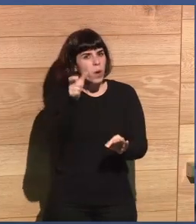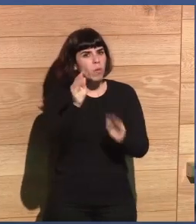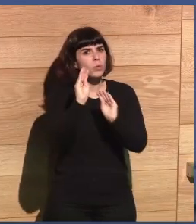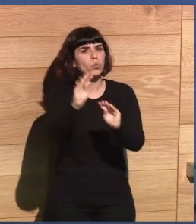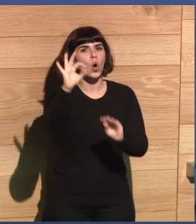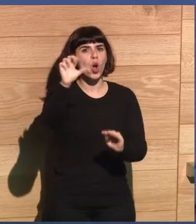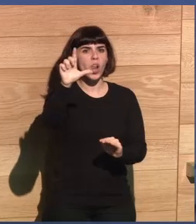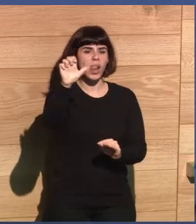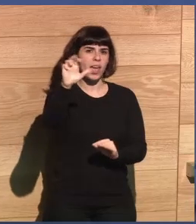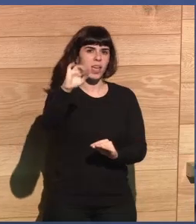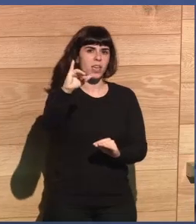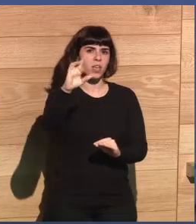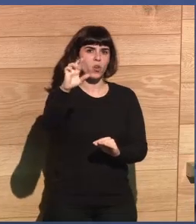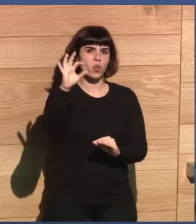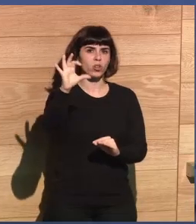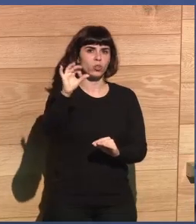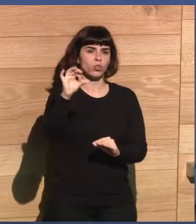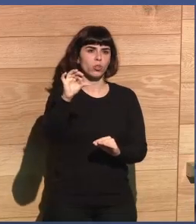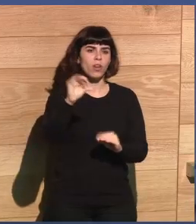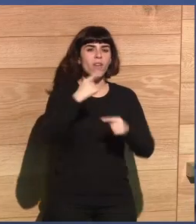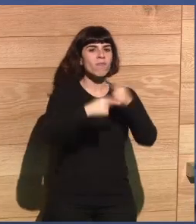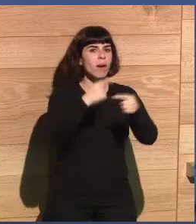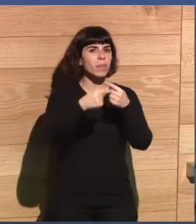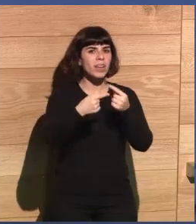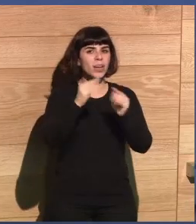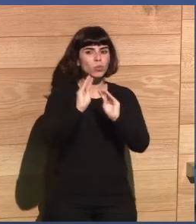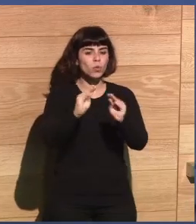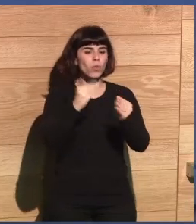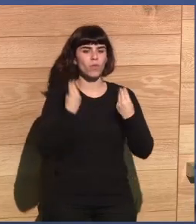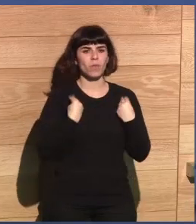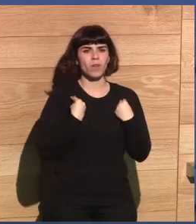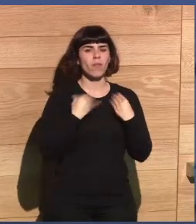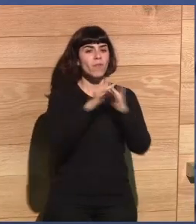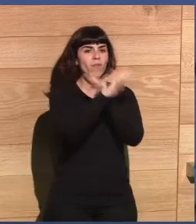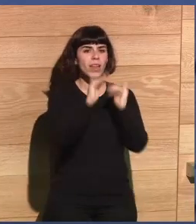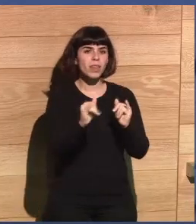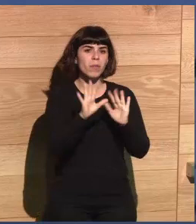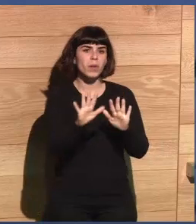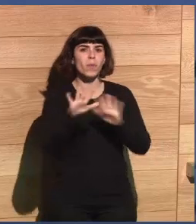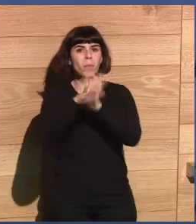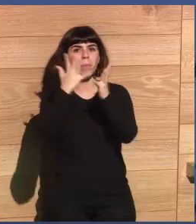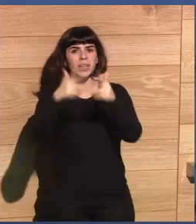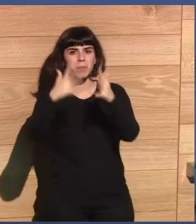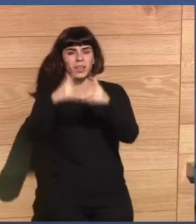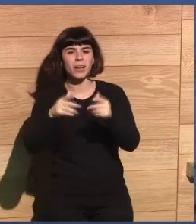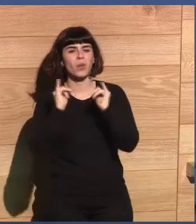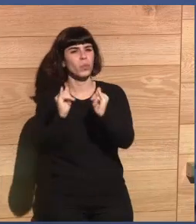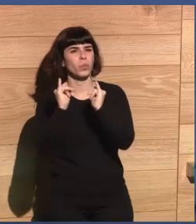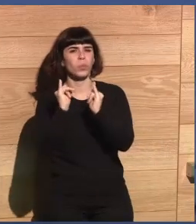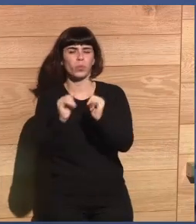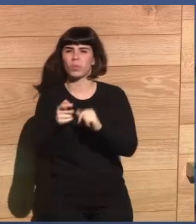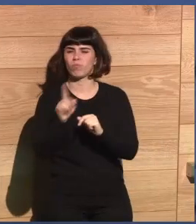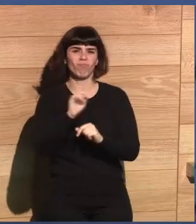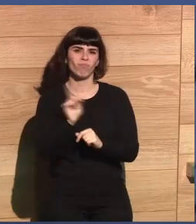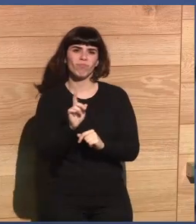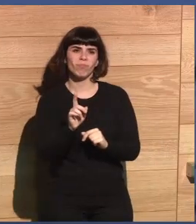Oleiros, donde vivió el resto de su vida muy feliz junto a su familia, pero sin disfrutar de su pasión de las matemáticas. En realidad, aunque ella no lo